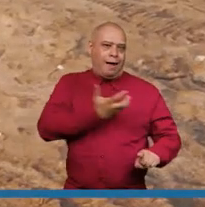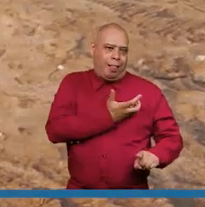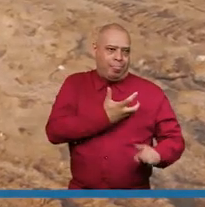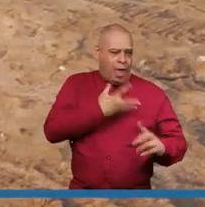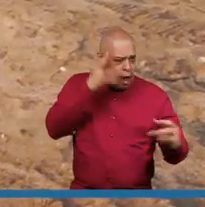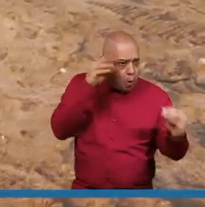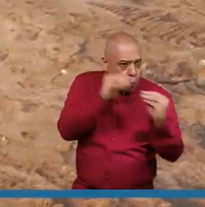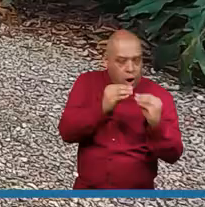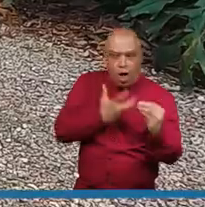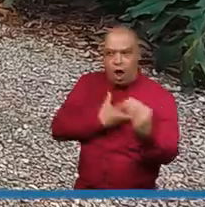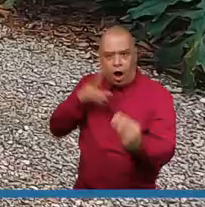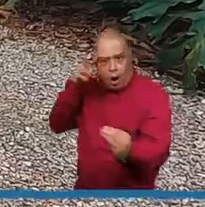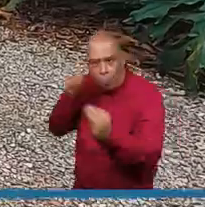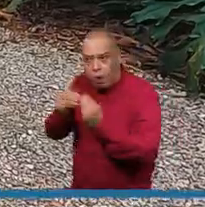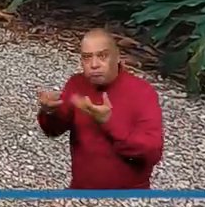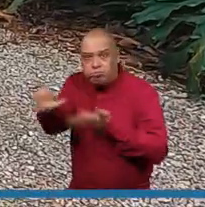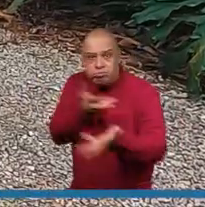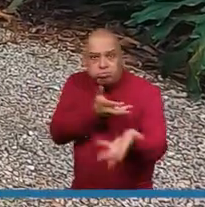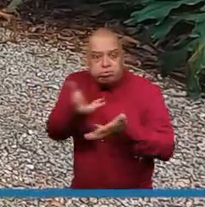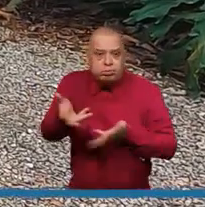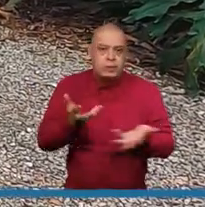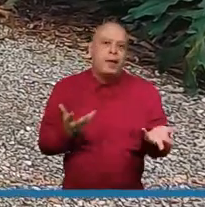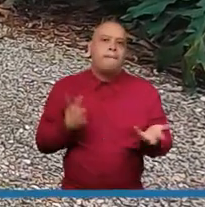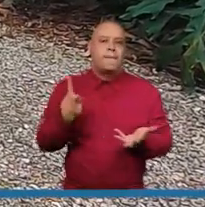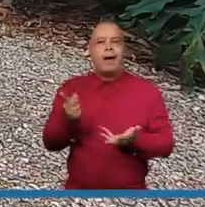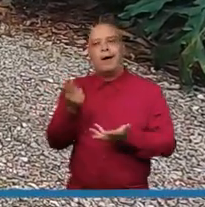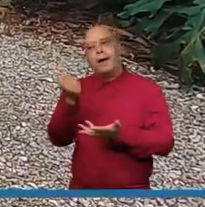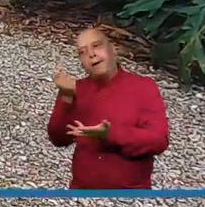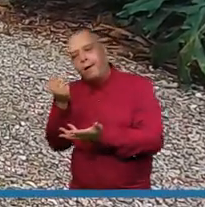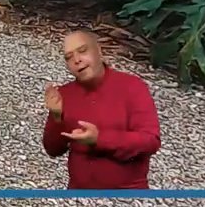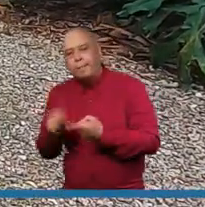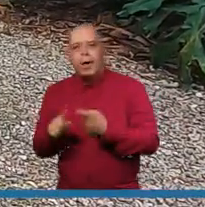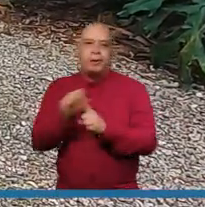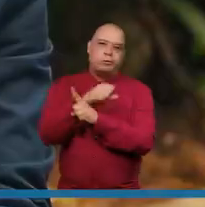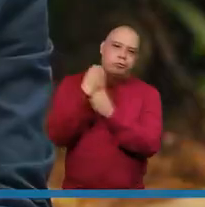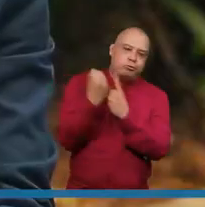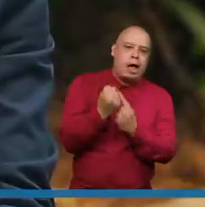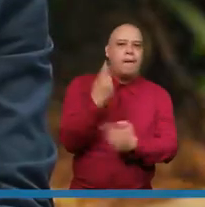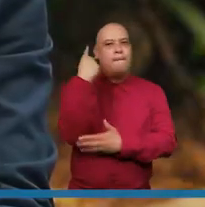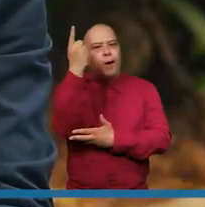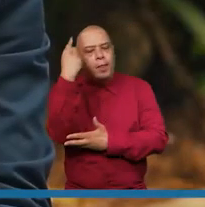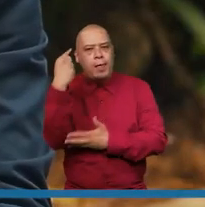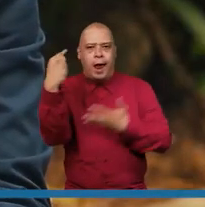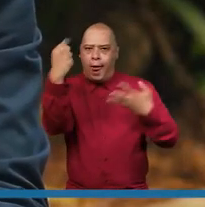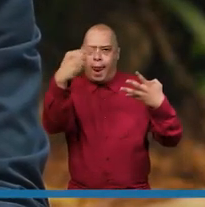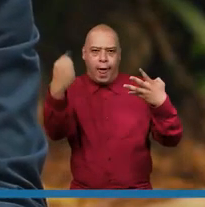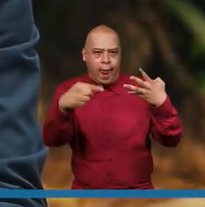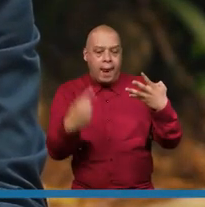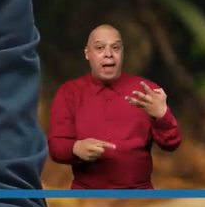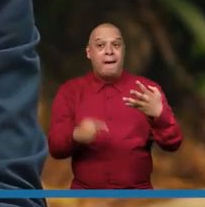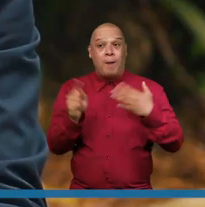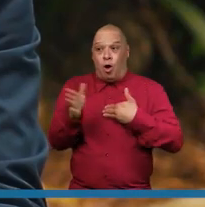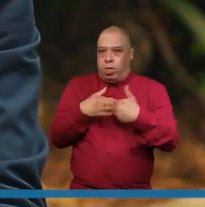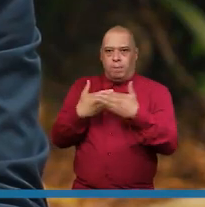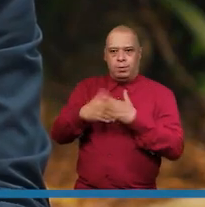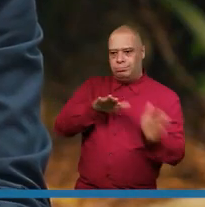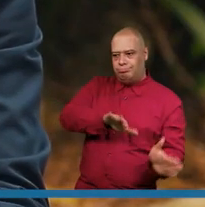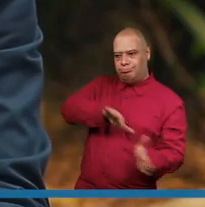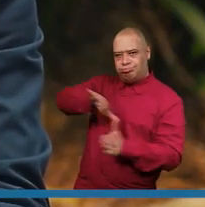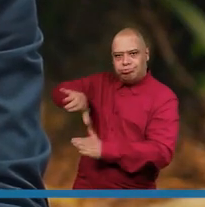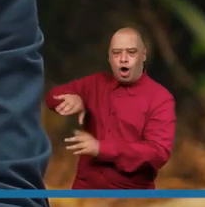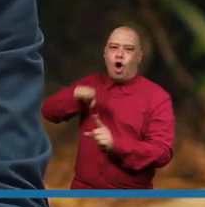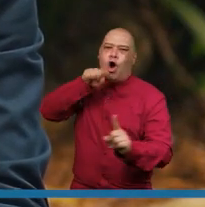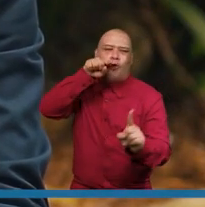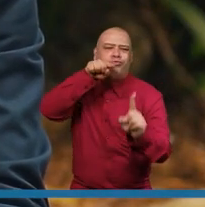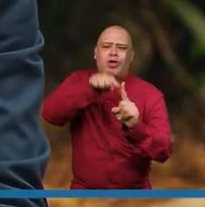municipales, porque hay que reconocer que hay intereses económicos, sociales, políticos, pero indistintamente de esos intereses,